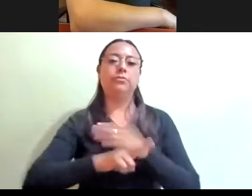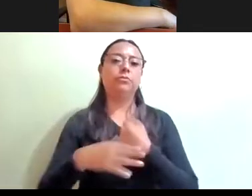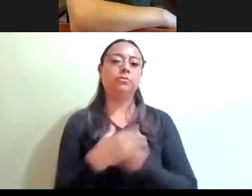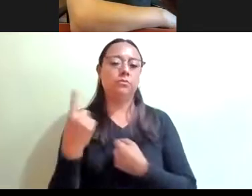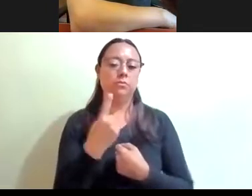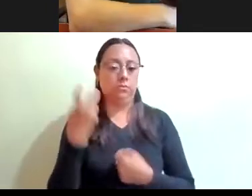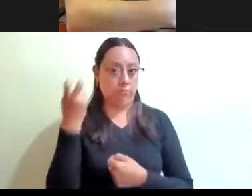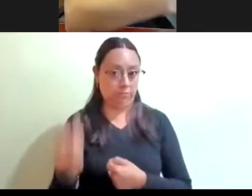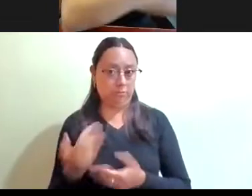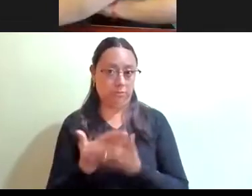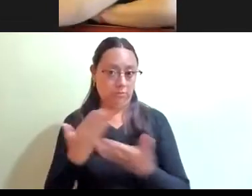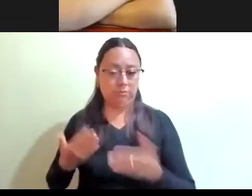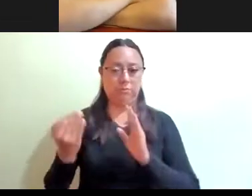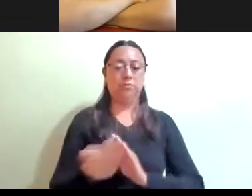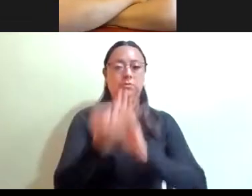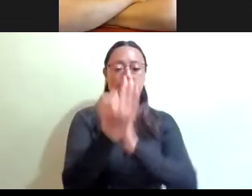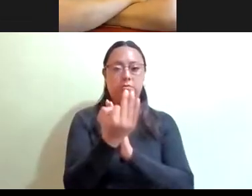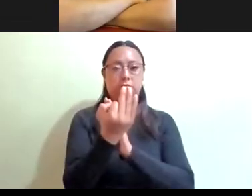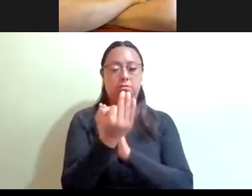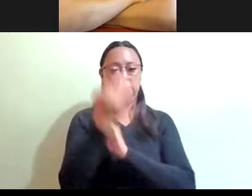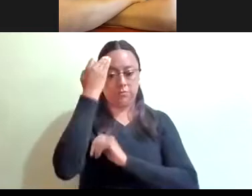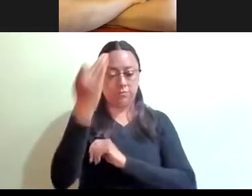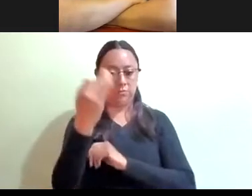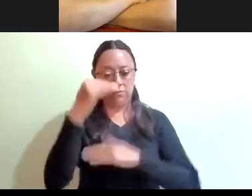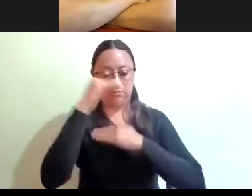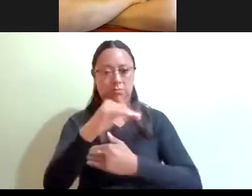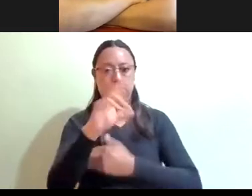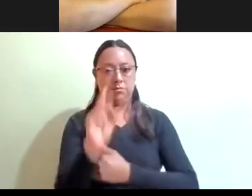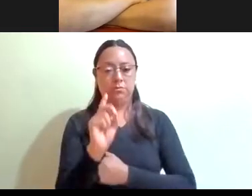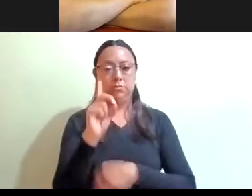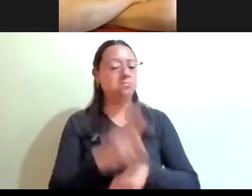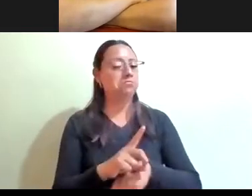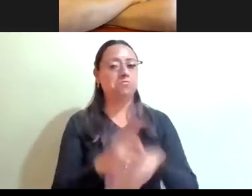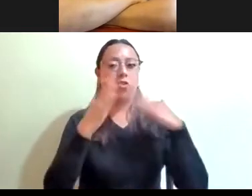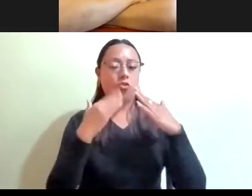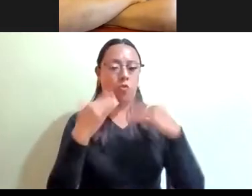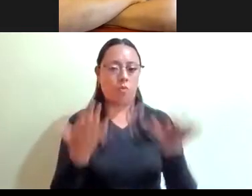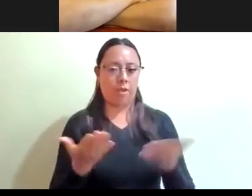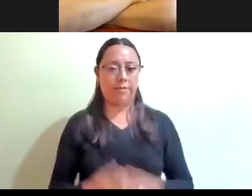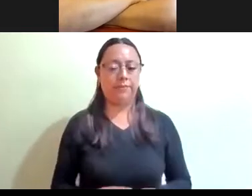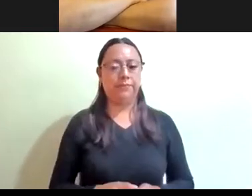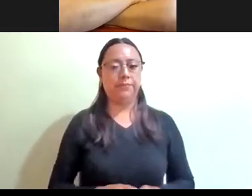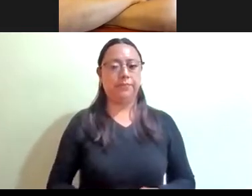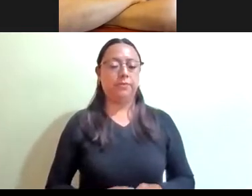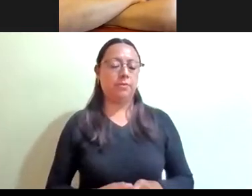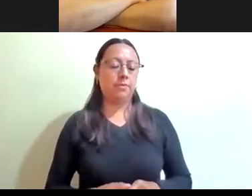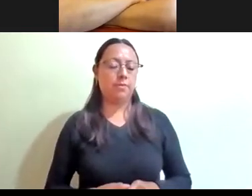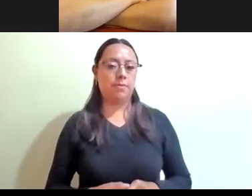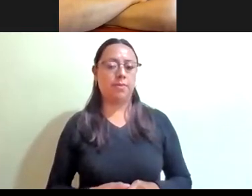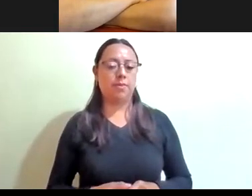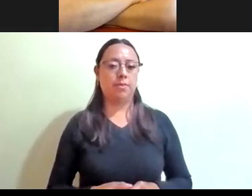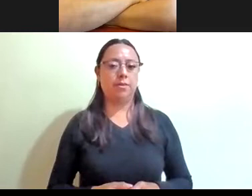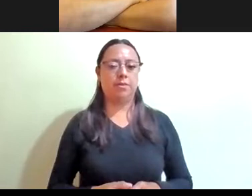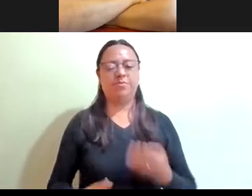dicha comparecencia en el plazo de los 30 días posteriores en que se recibió la respuesta a las